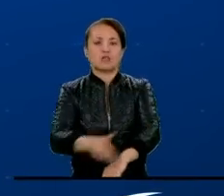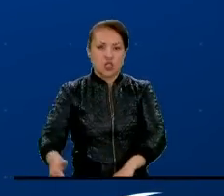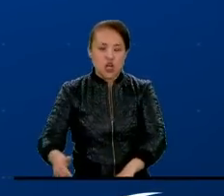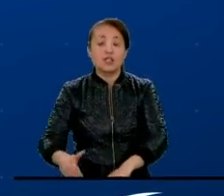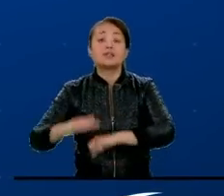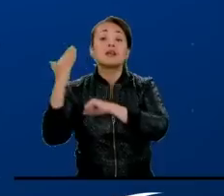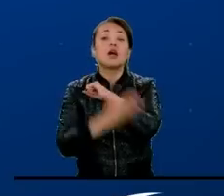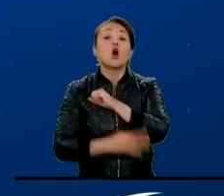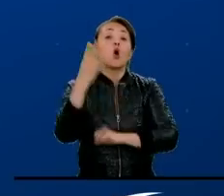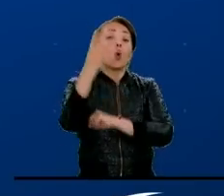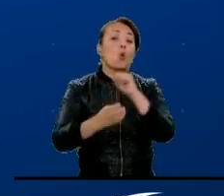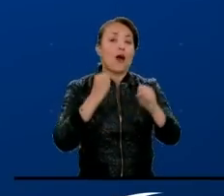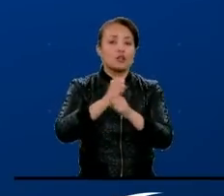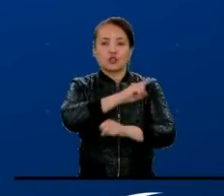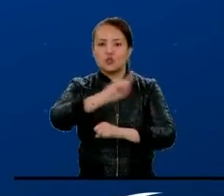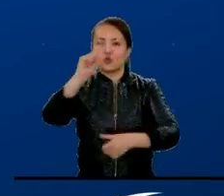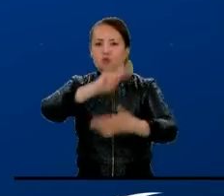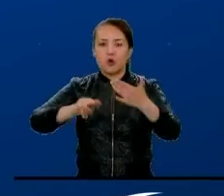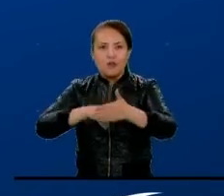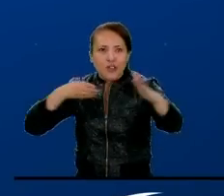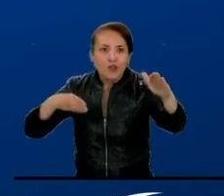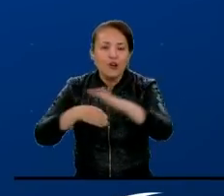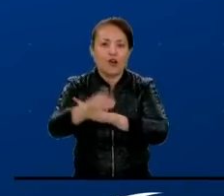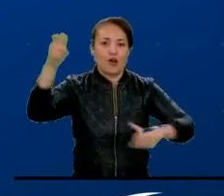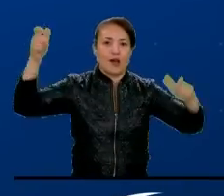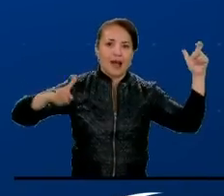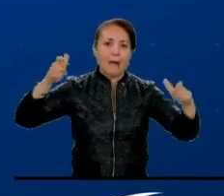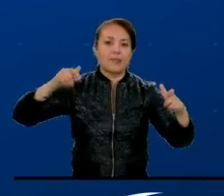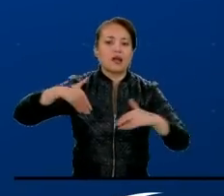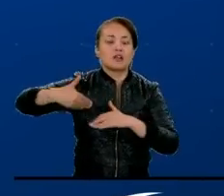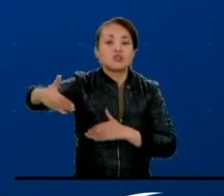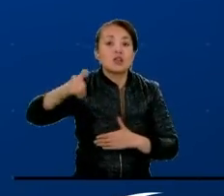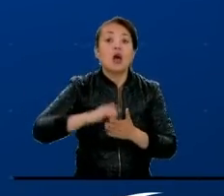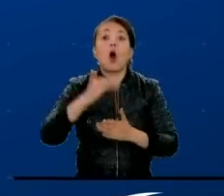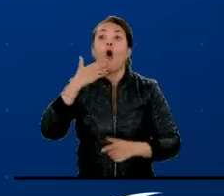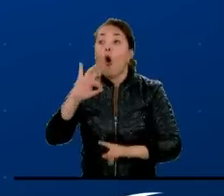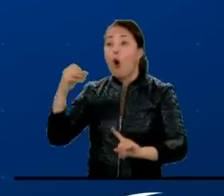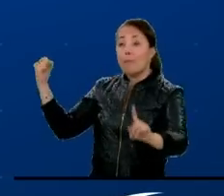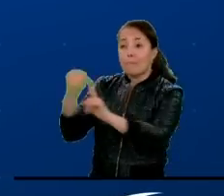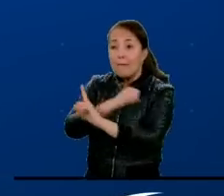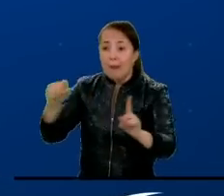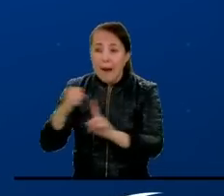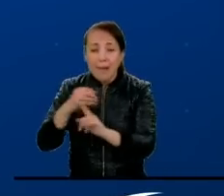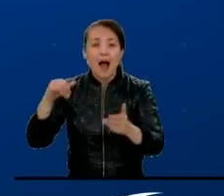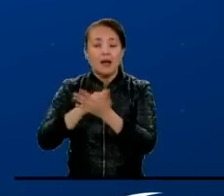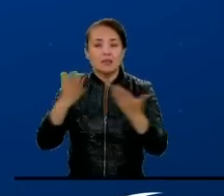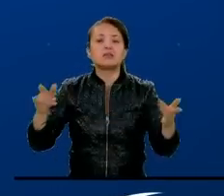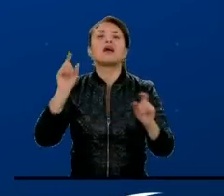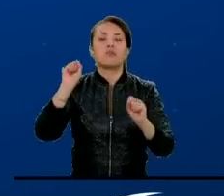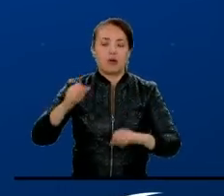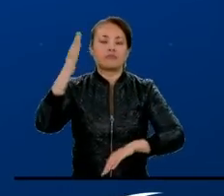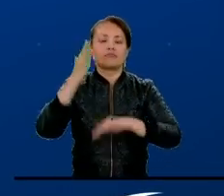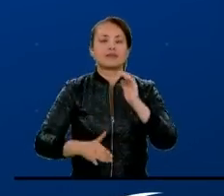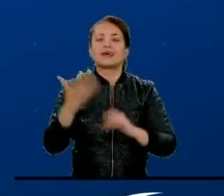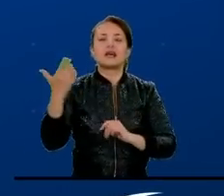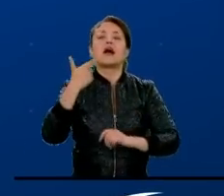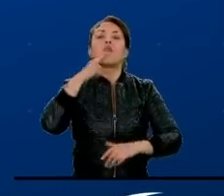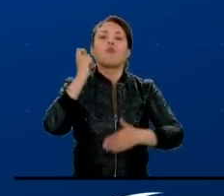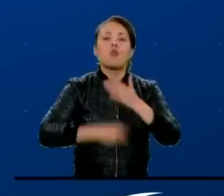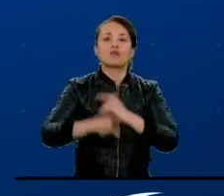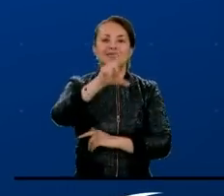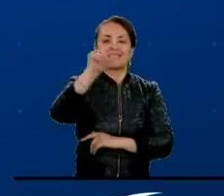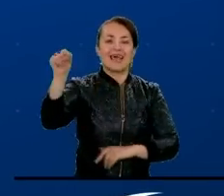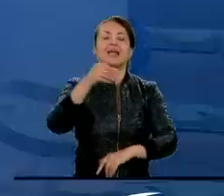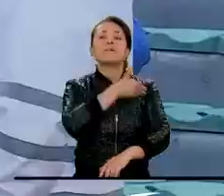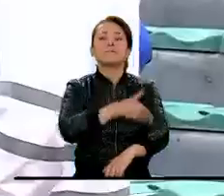hasta 4 años de prohibición de ingreso al estadio. Y si hay agresiones físicas, la multa sería también de hasta 100 millones de pesos y no podrá entrar a los estadios